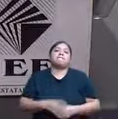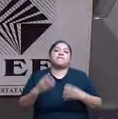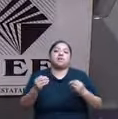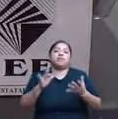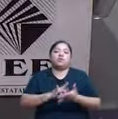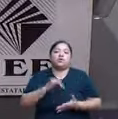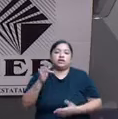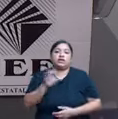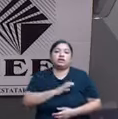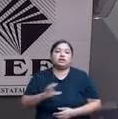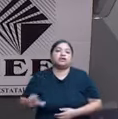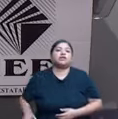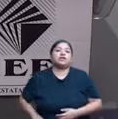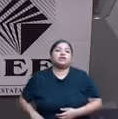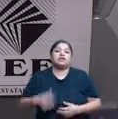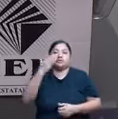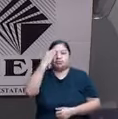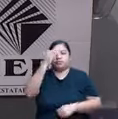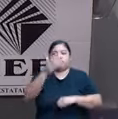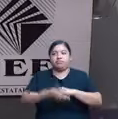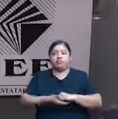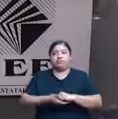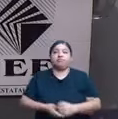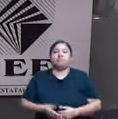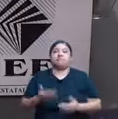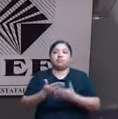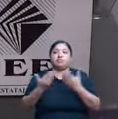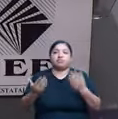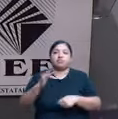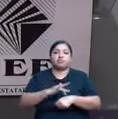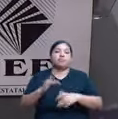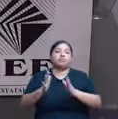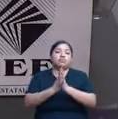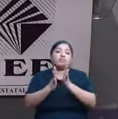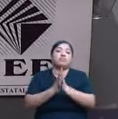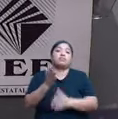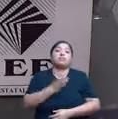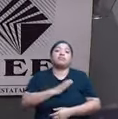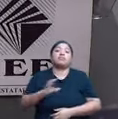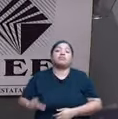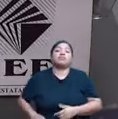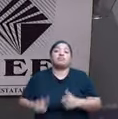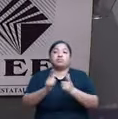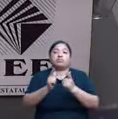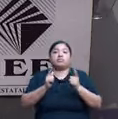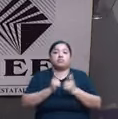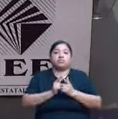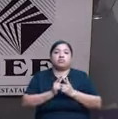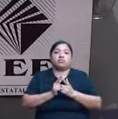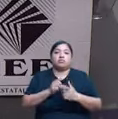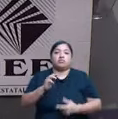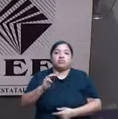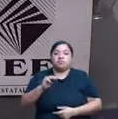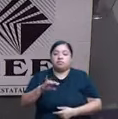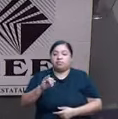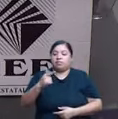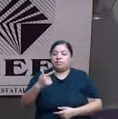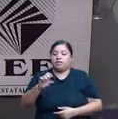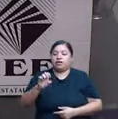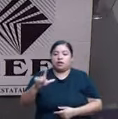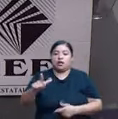Muchísimas gracias, candidato. Ha terminado su tiempo. Ahora le cedemos el uso de la voz al candidato Miguel Ángel Peña Flores del Partido del